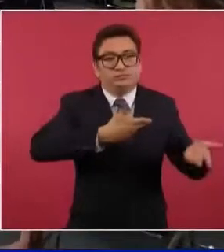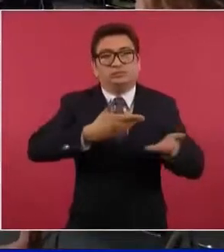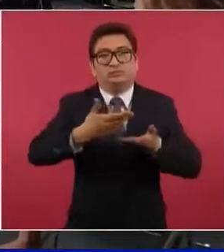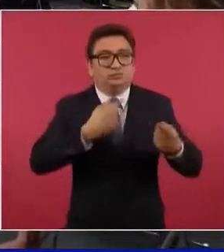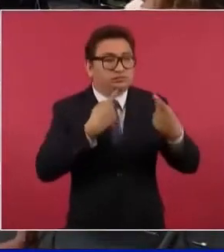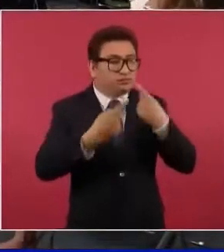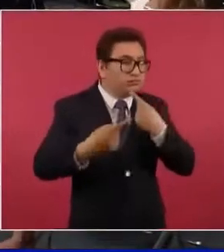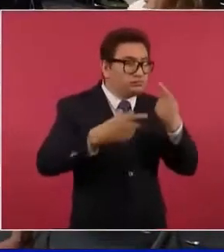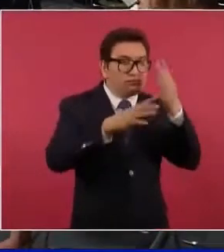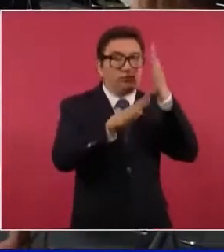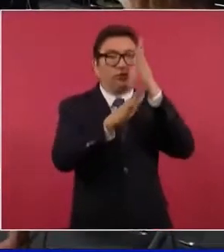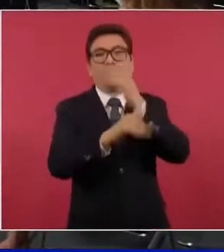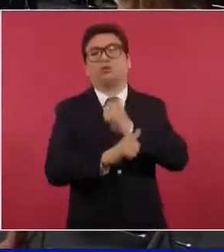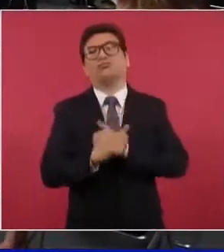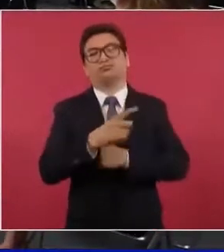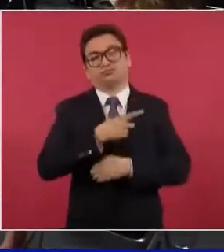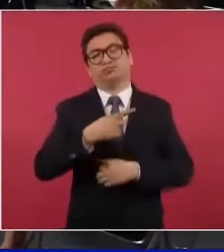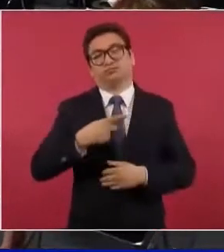acuerdos,